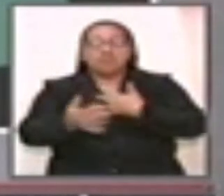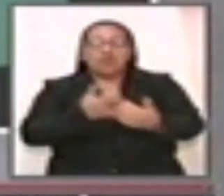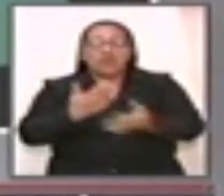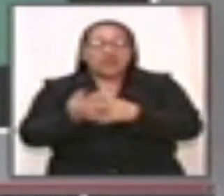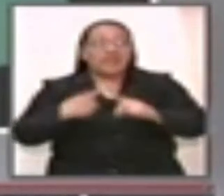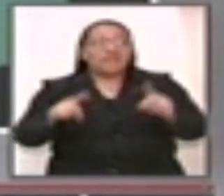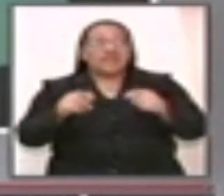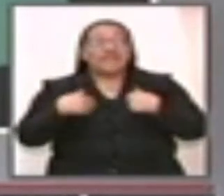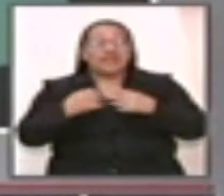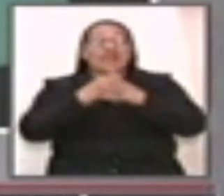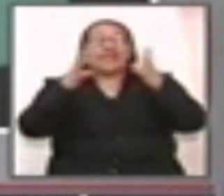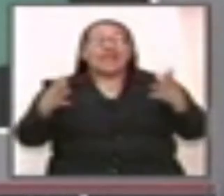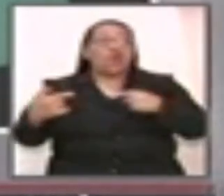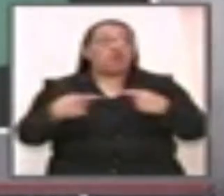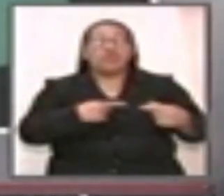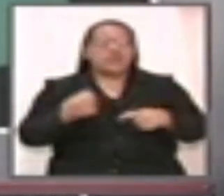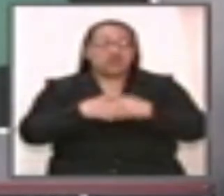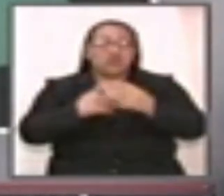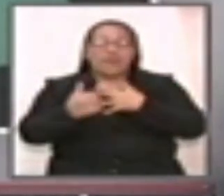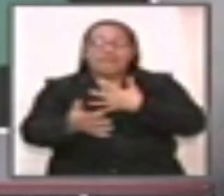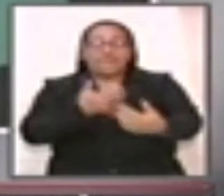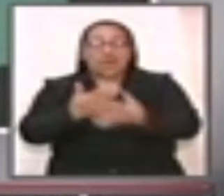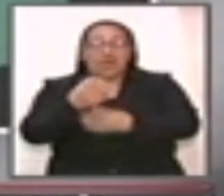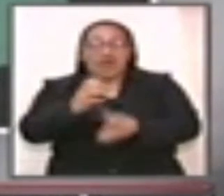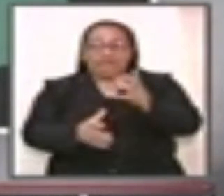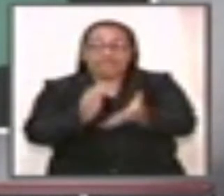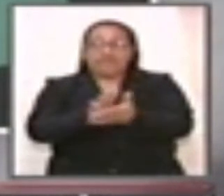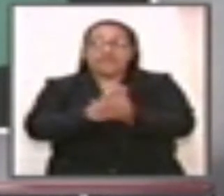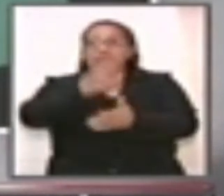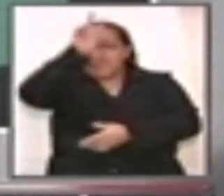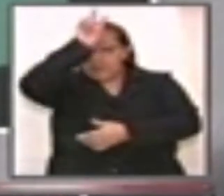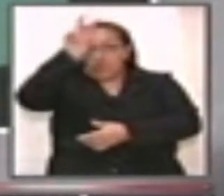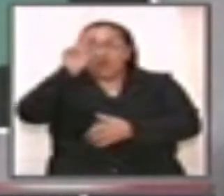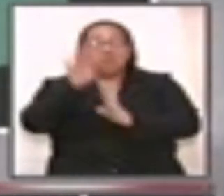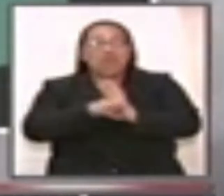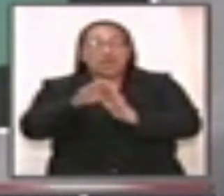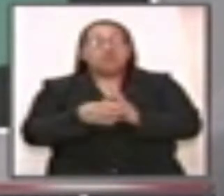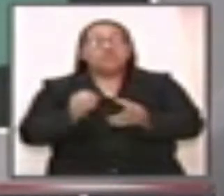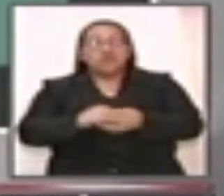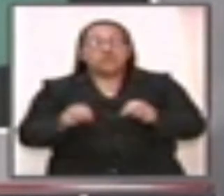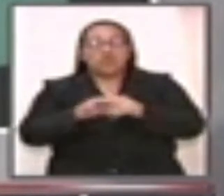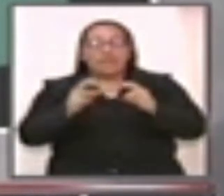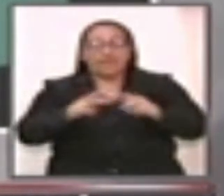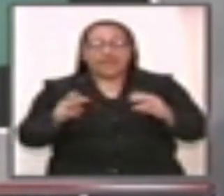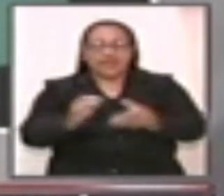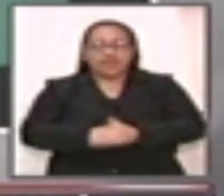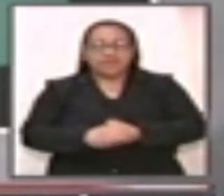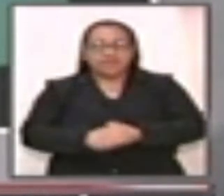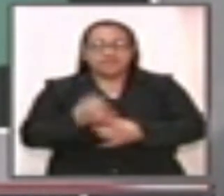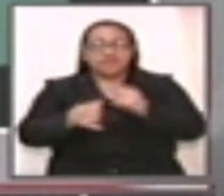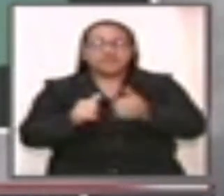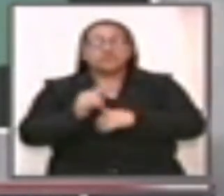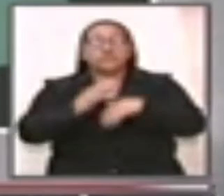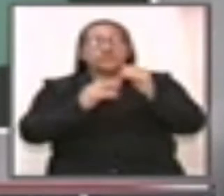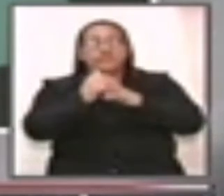diversas. Tenemos gran competitividad de la mano de obra peruana y a bajo costo de lo que son materiales y acabados para